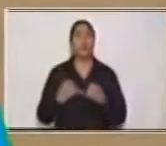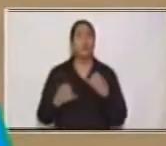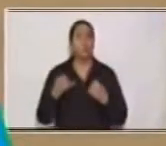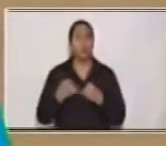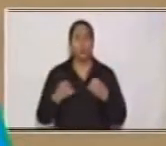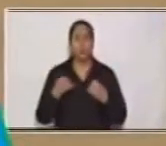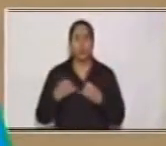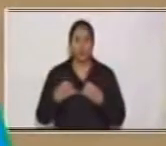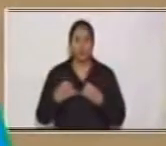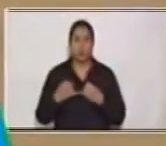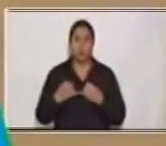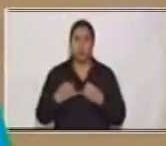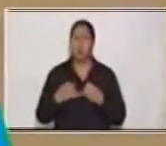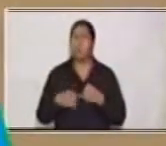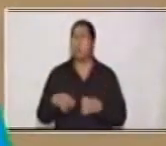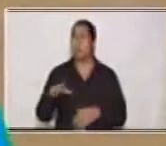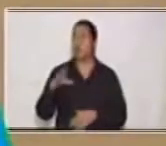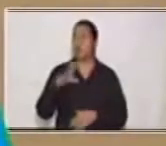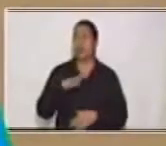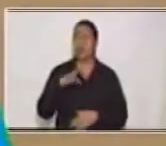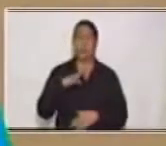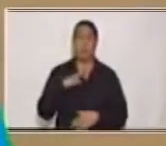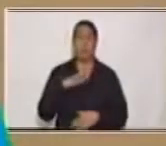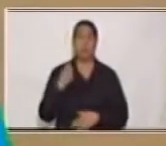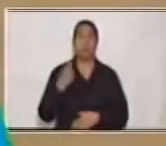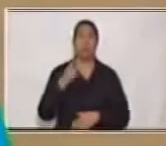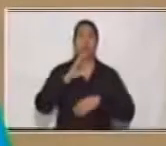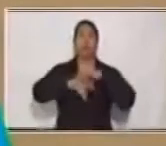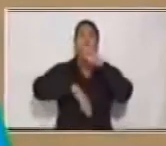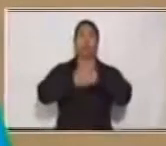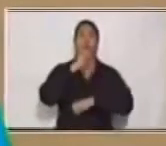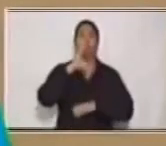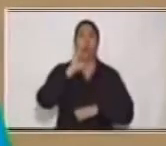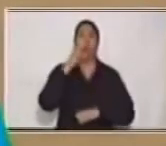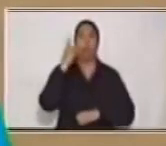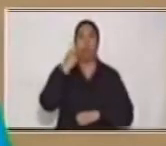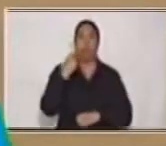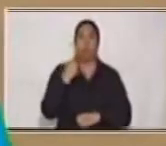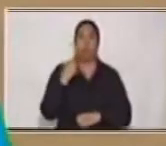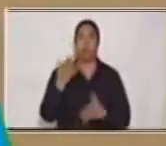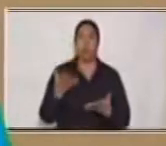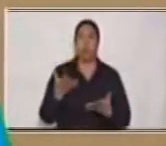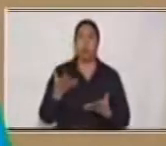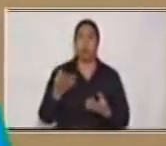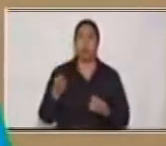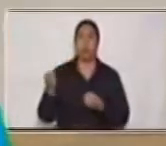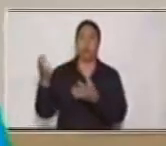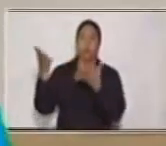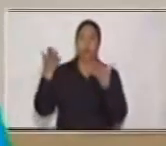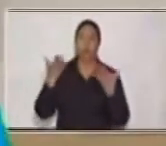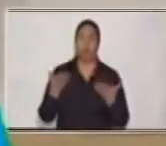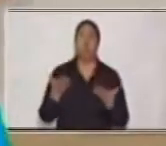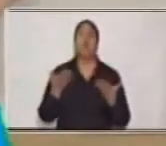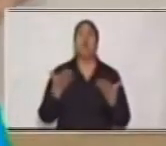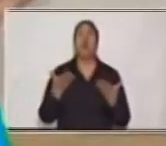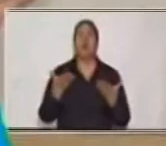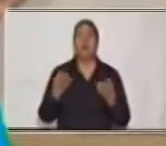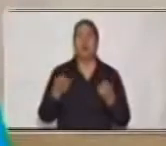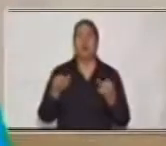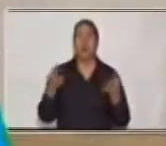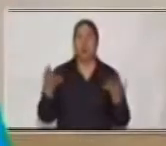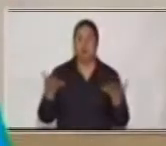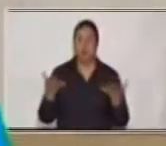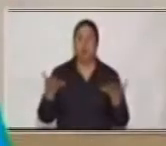dicen, hay que construir siempre la ecuación general, y ahora nos dan la posición de los focos y nos